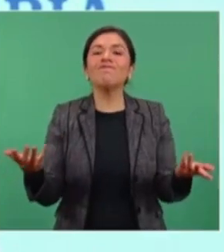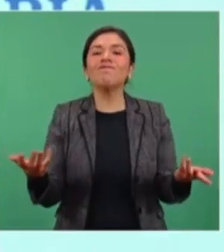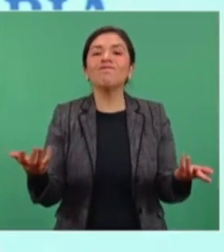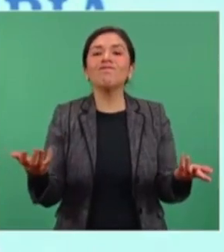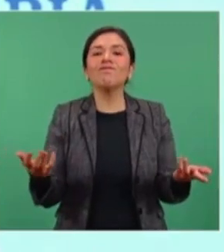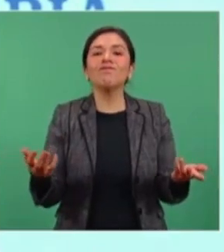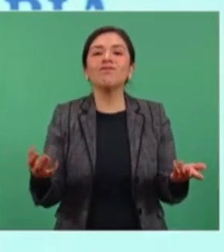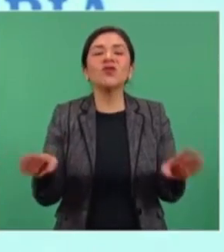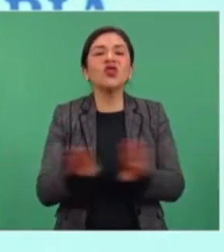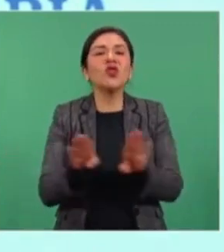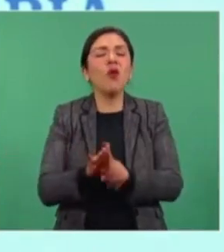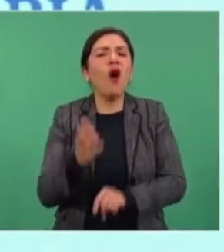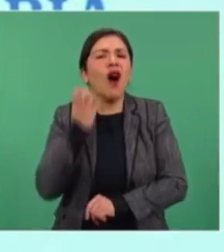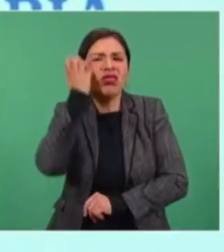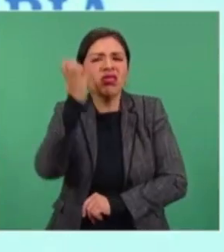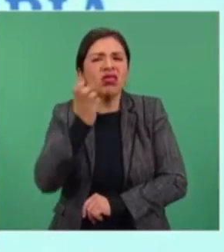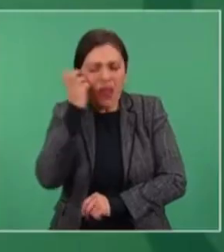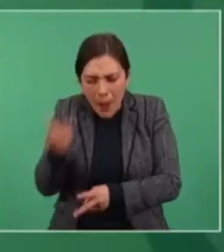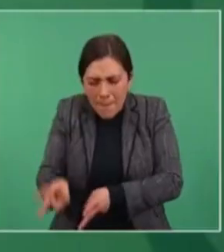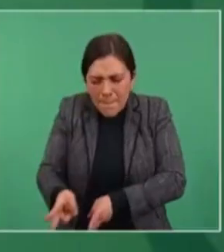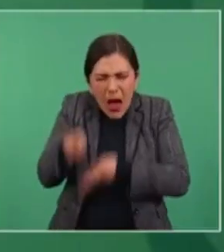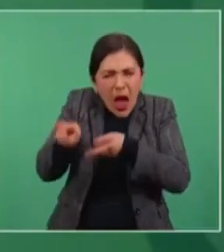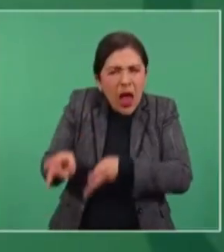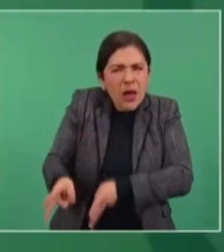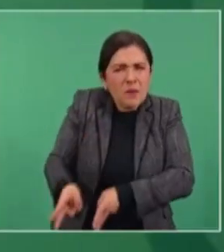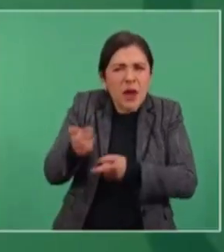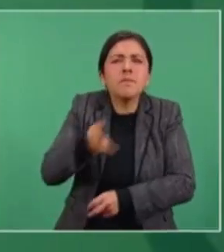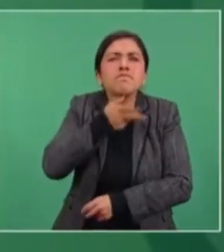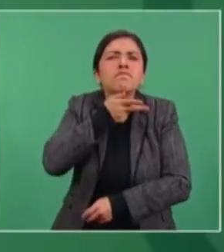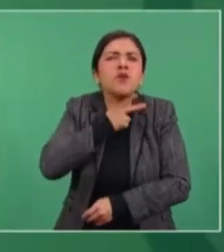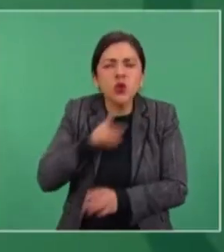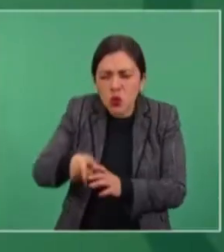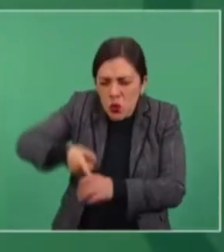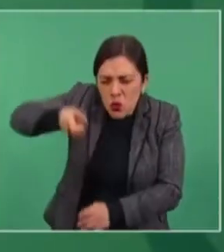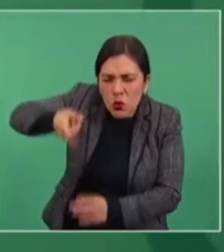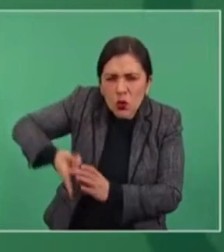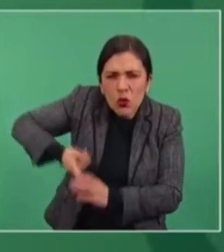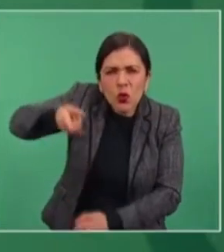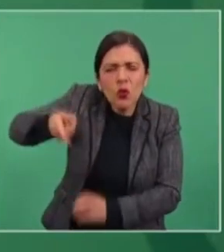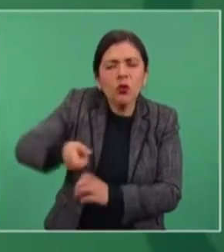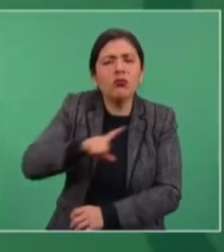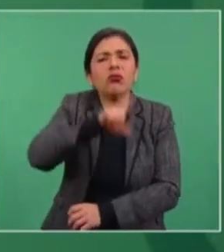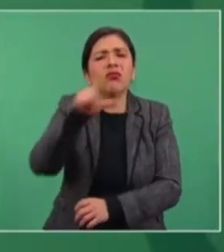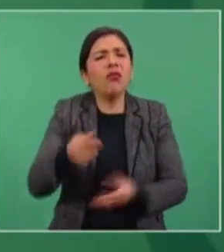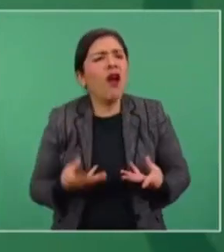una explotación irracional y un desperdicio.